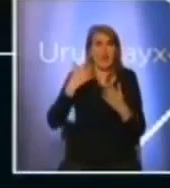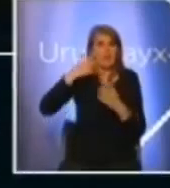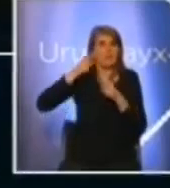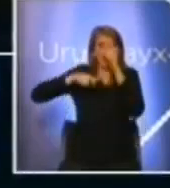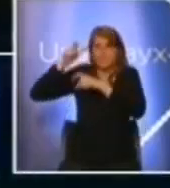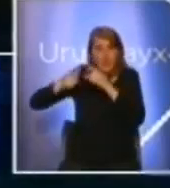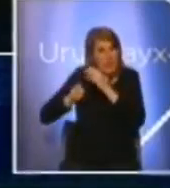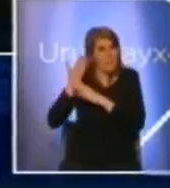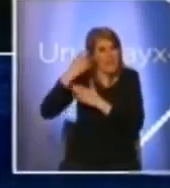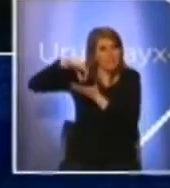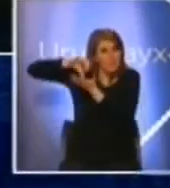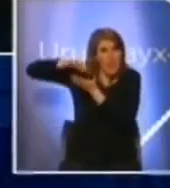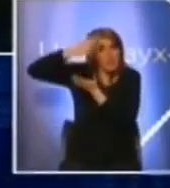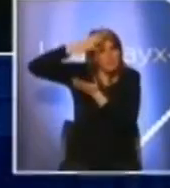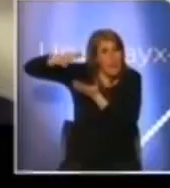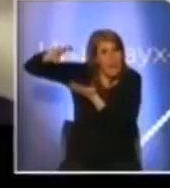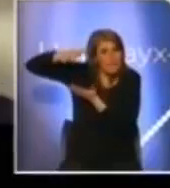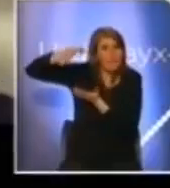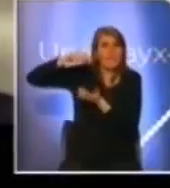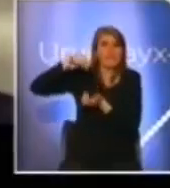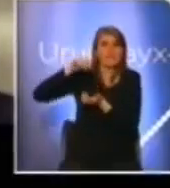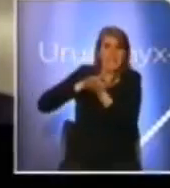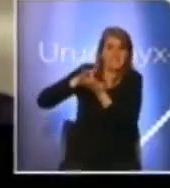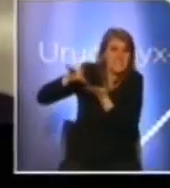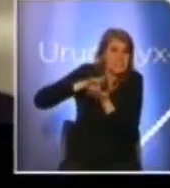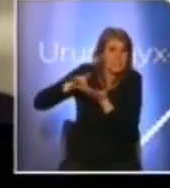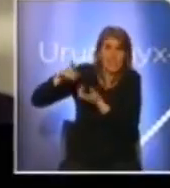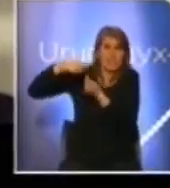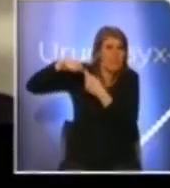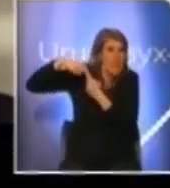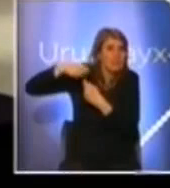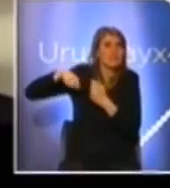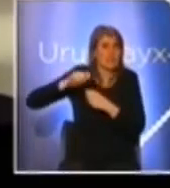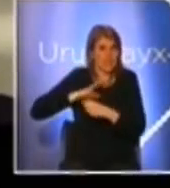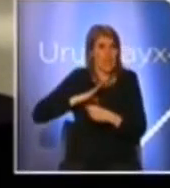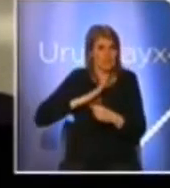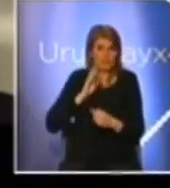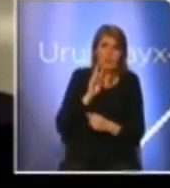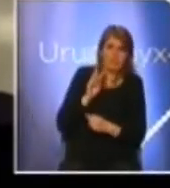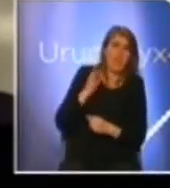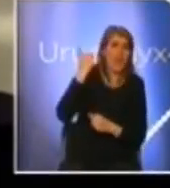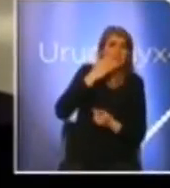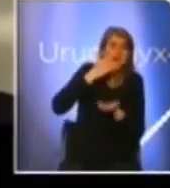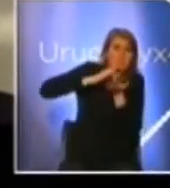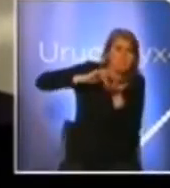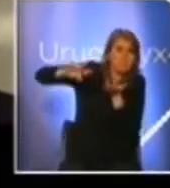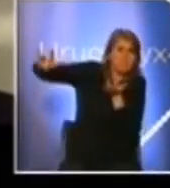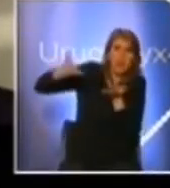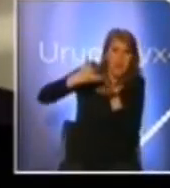que invierten en centros de servicios. En fin, hay una transformación enorme.